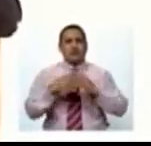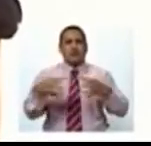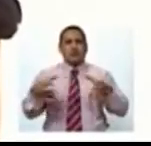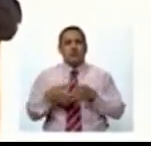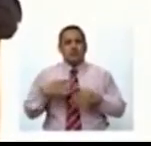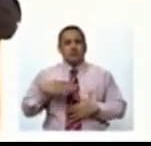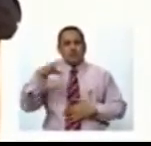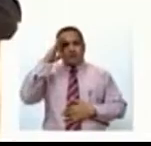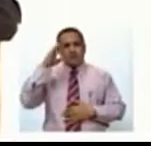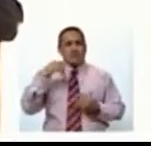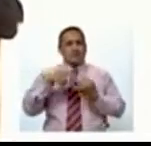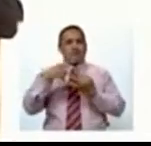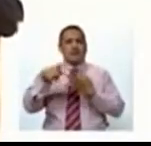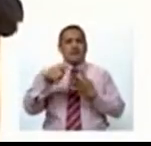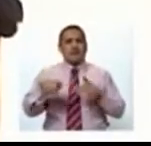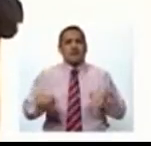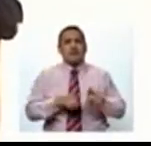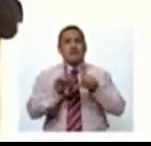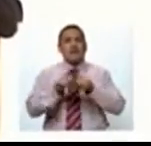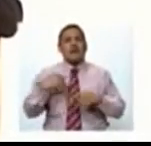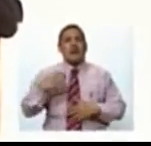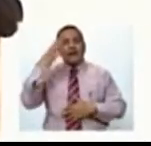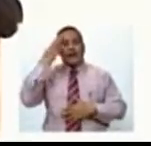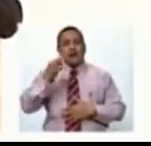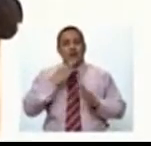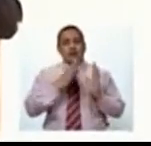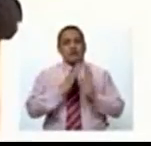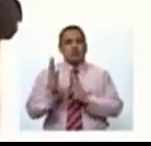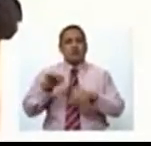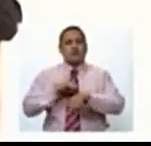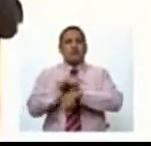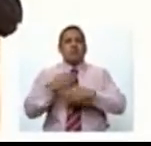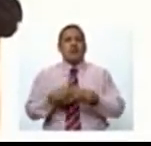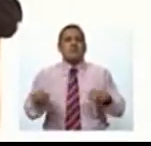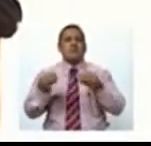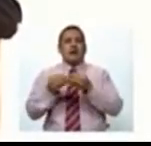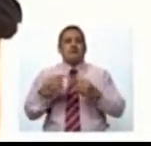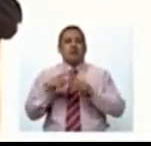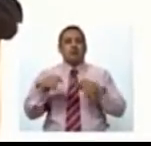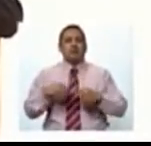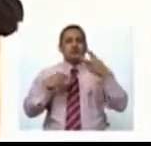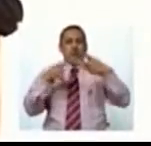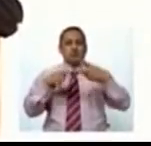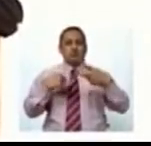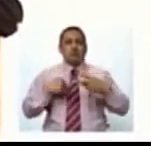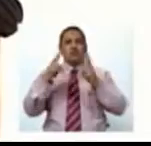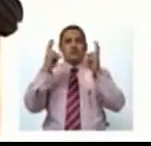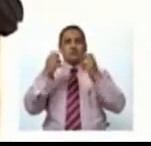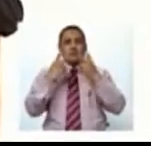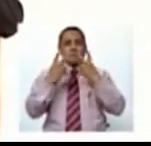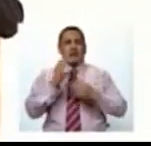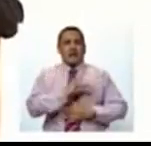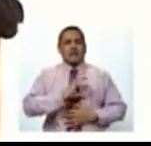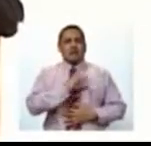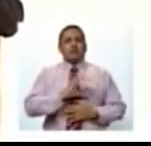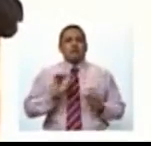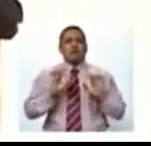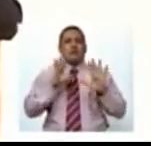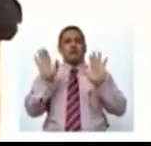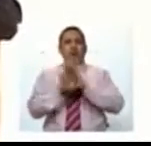el Ministerio Público, etcétera. Entonces es presumible que ese proceso va a durar más. Pero hay un segundo tema, que es la actitud